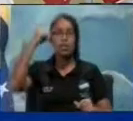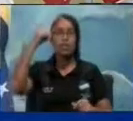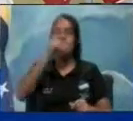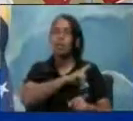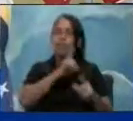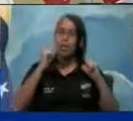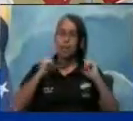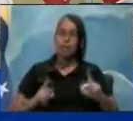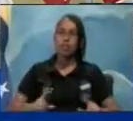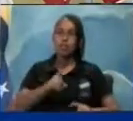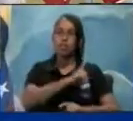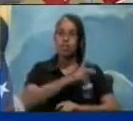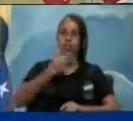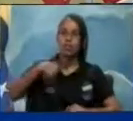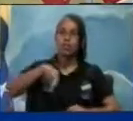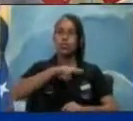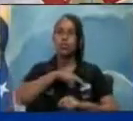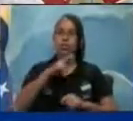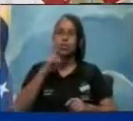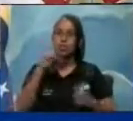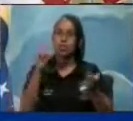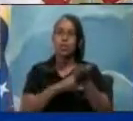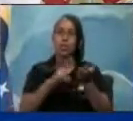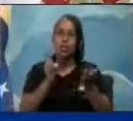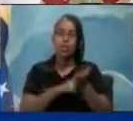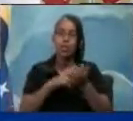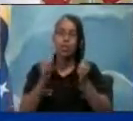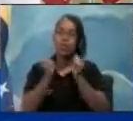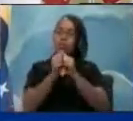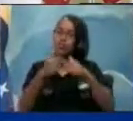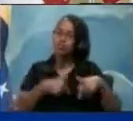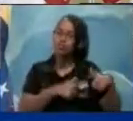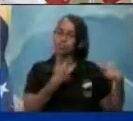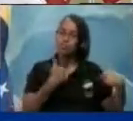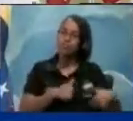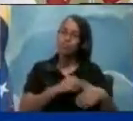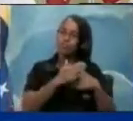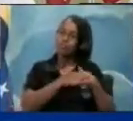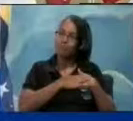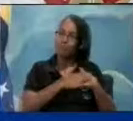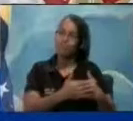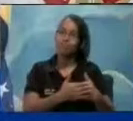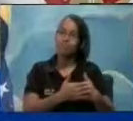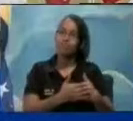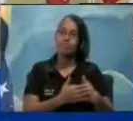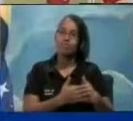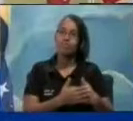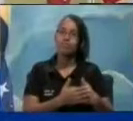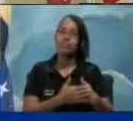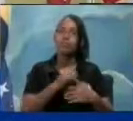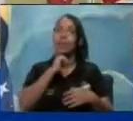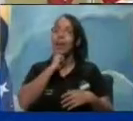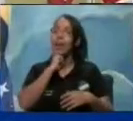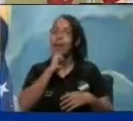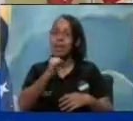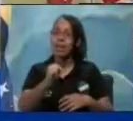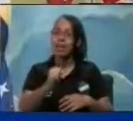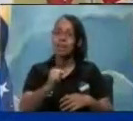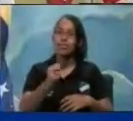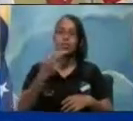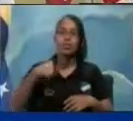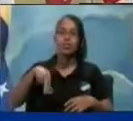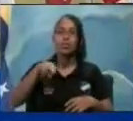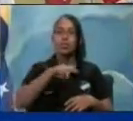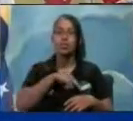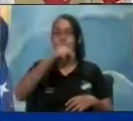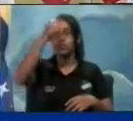de nosotros, de verdad, con el corazón en la mano y la mano en el corazón. Nosotros